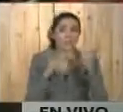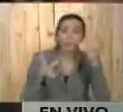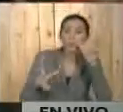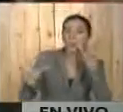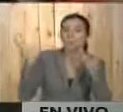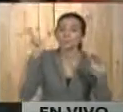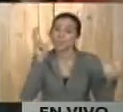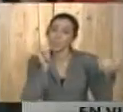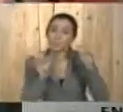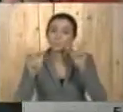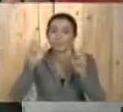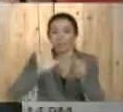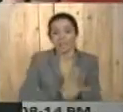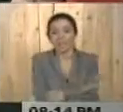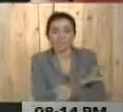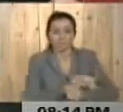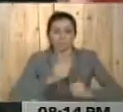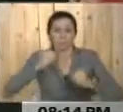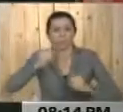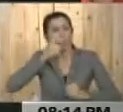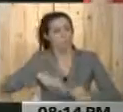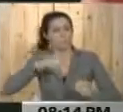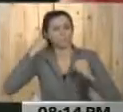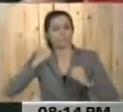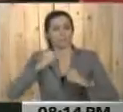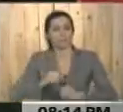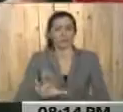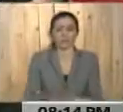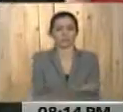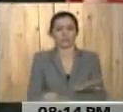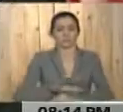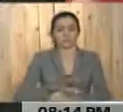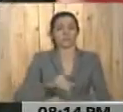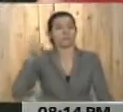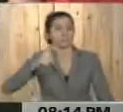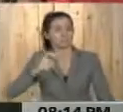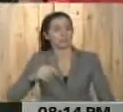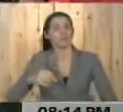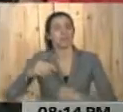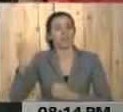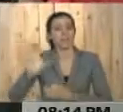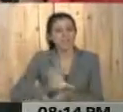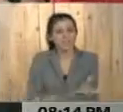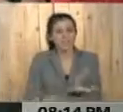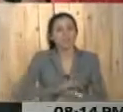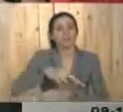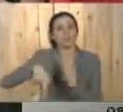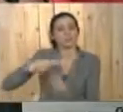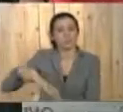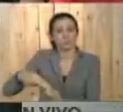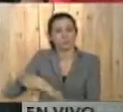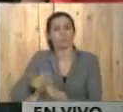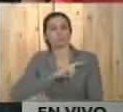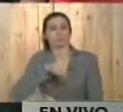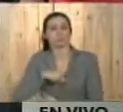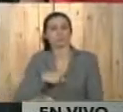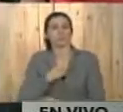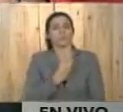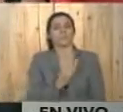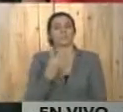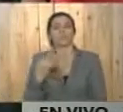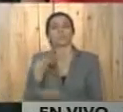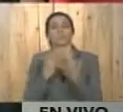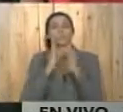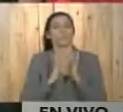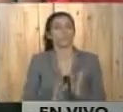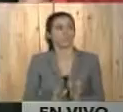canción Mansa para un pueblo bravo. En la cantata de la canción necesaria, nos encontramos los 24